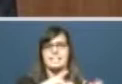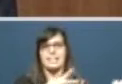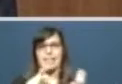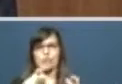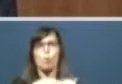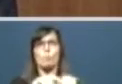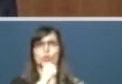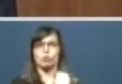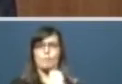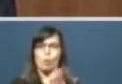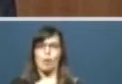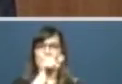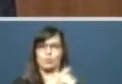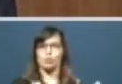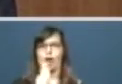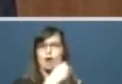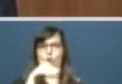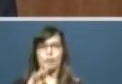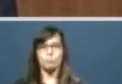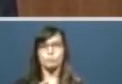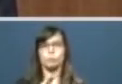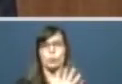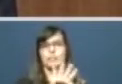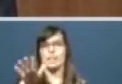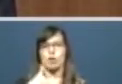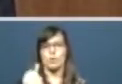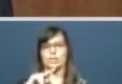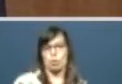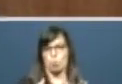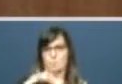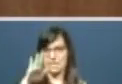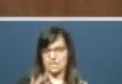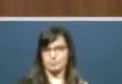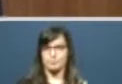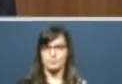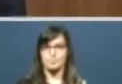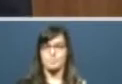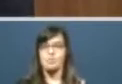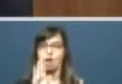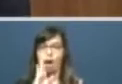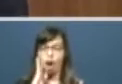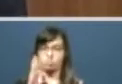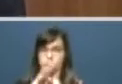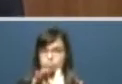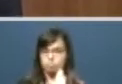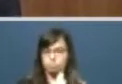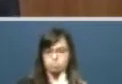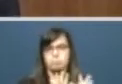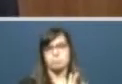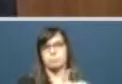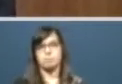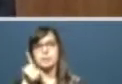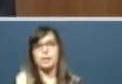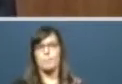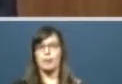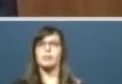para jóvenes con una inversión superior a 45 millones de euros unas actuaciones a las que hay que sumar las vinculadas al desarrollo